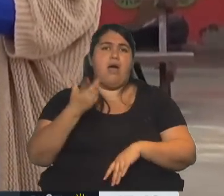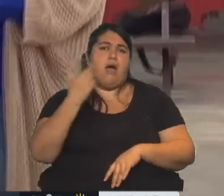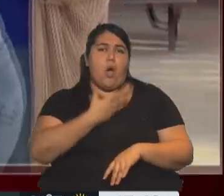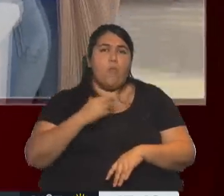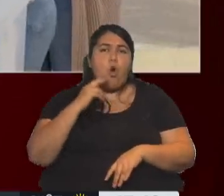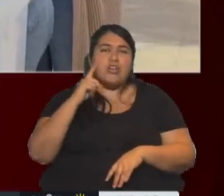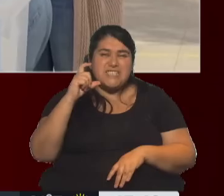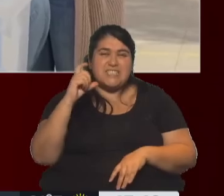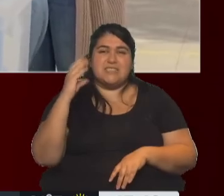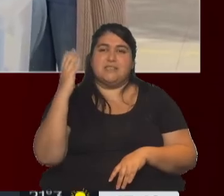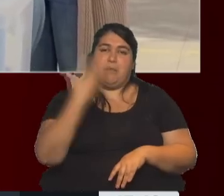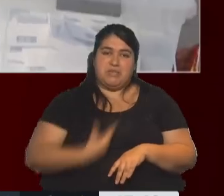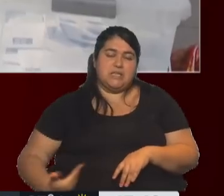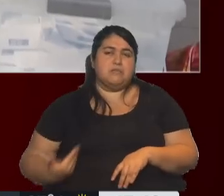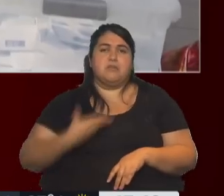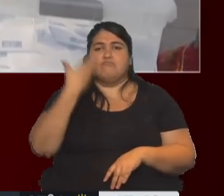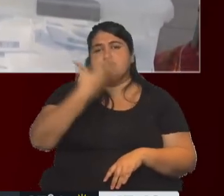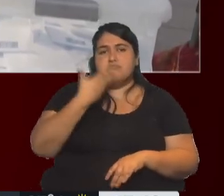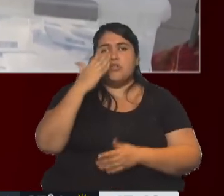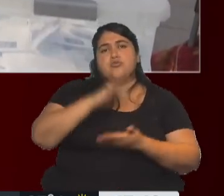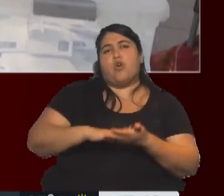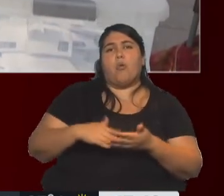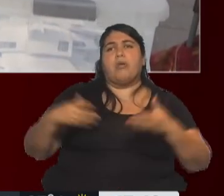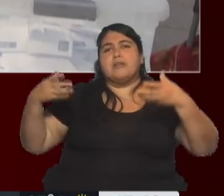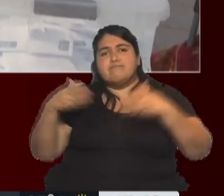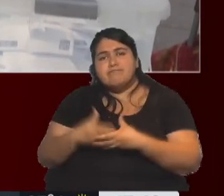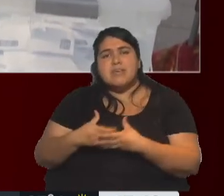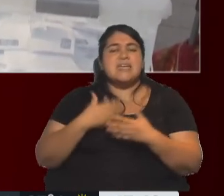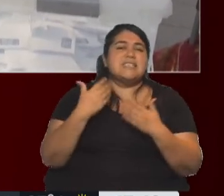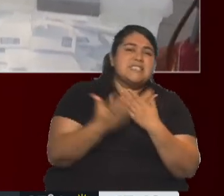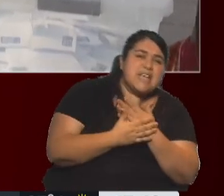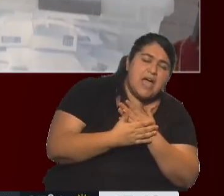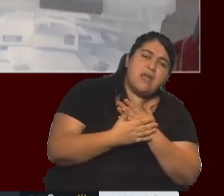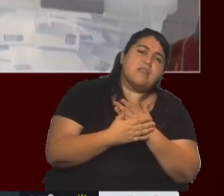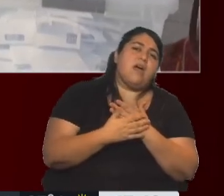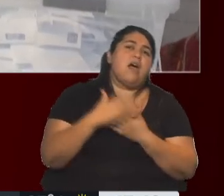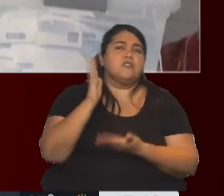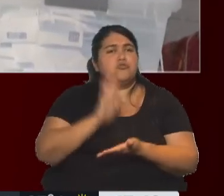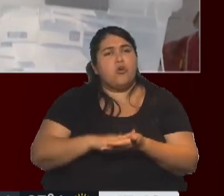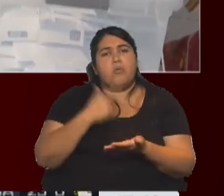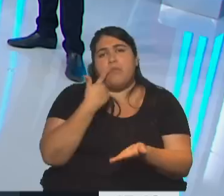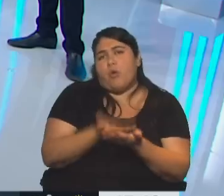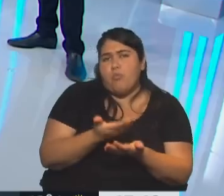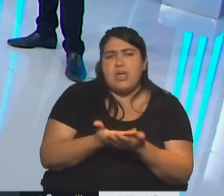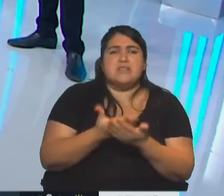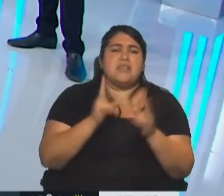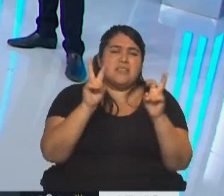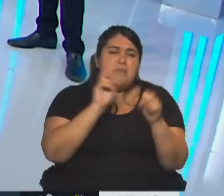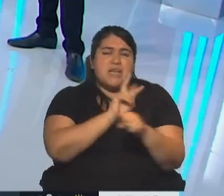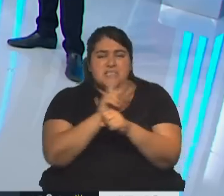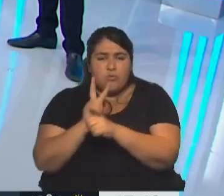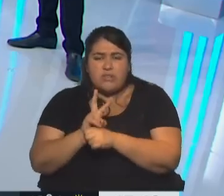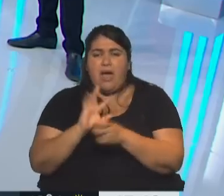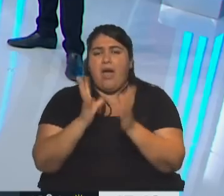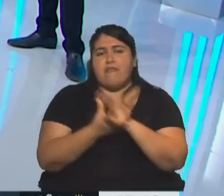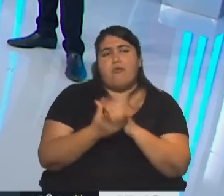la centroizquierda o más con el centro, ¿no? De hecho, lo que tuvo que ver en materia de seguridad. ¿Cómo? Más que de coquetear,